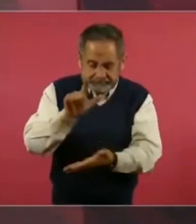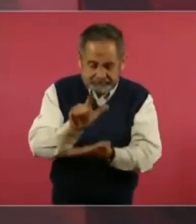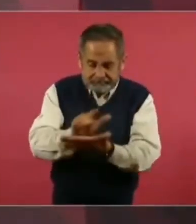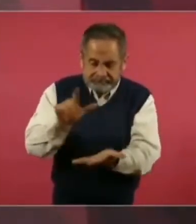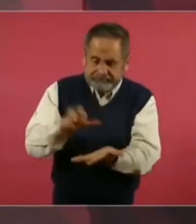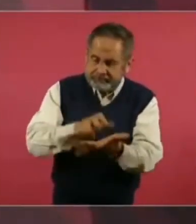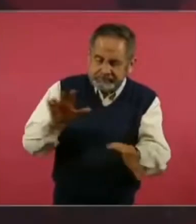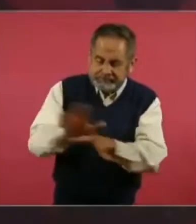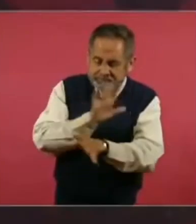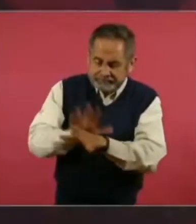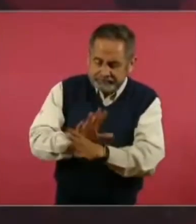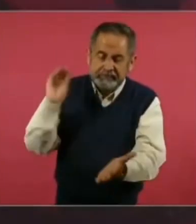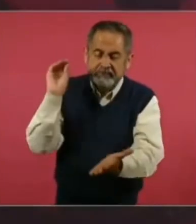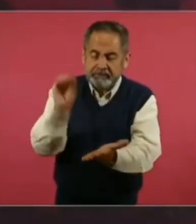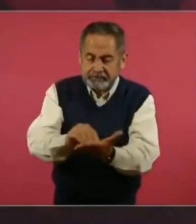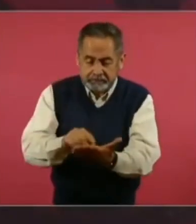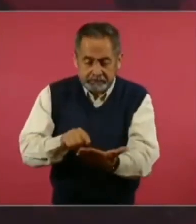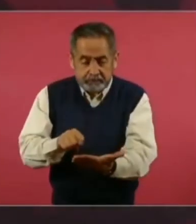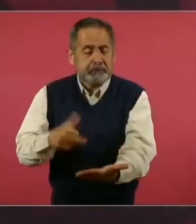la corrupción.